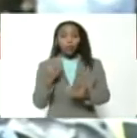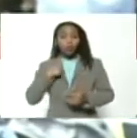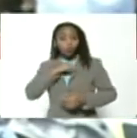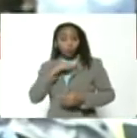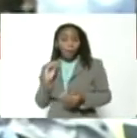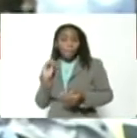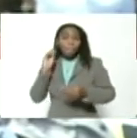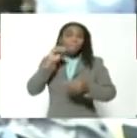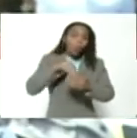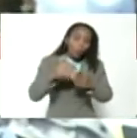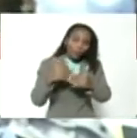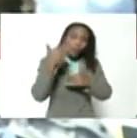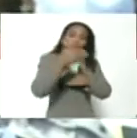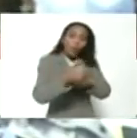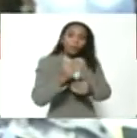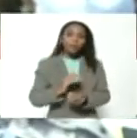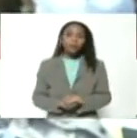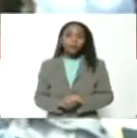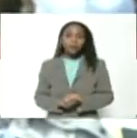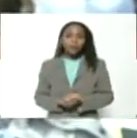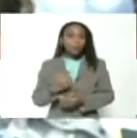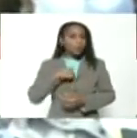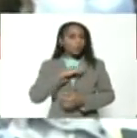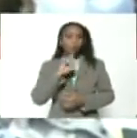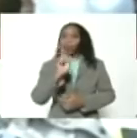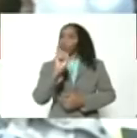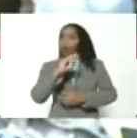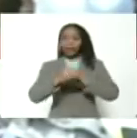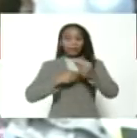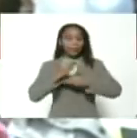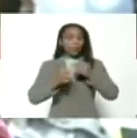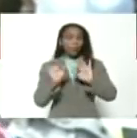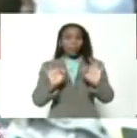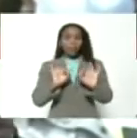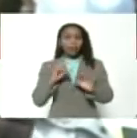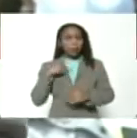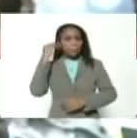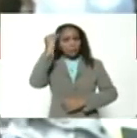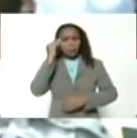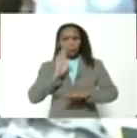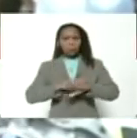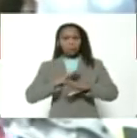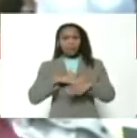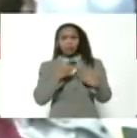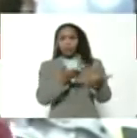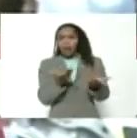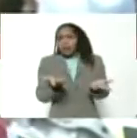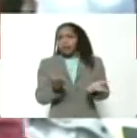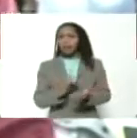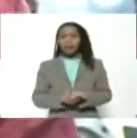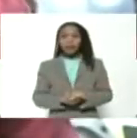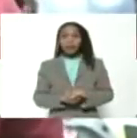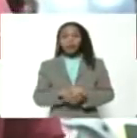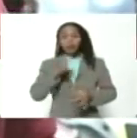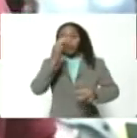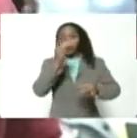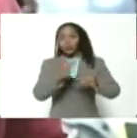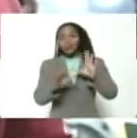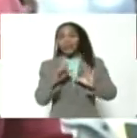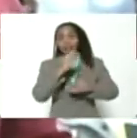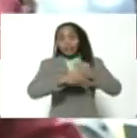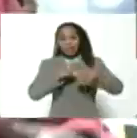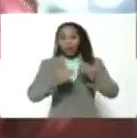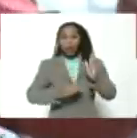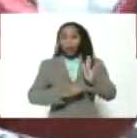después. Nosotros no lo provocamos, ni pensábamos que podía ocurrir. Simplemente cuando se desarrollaron las